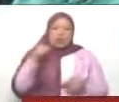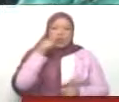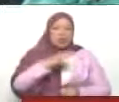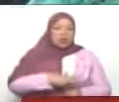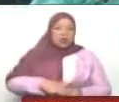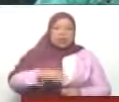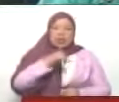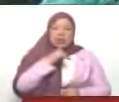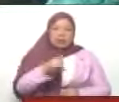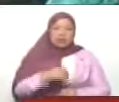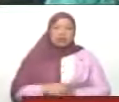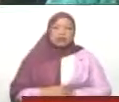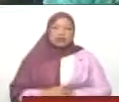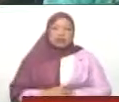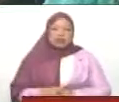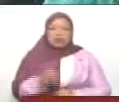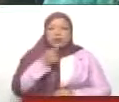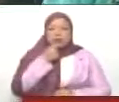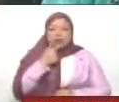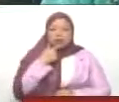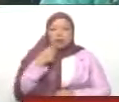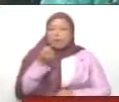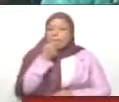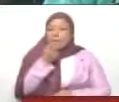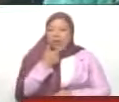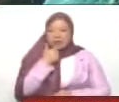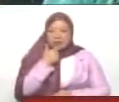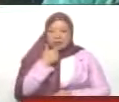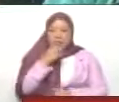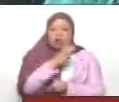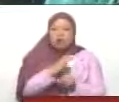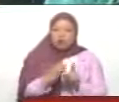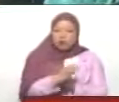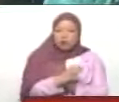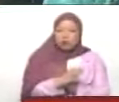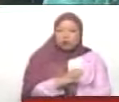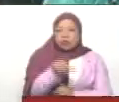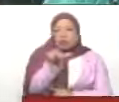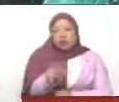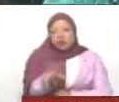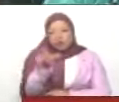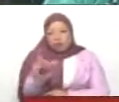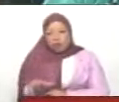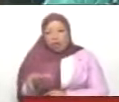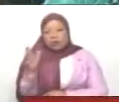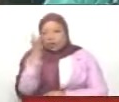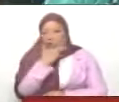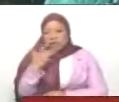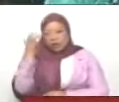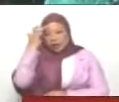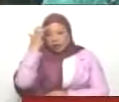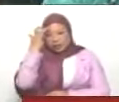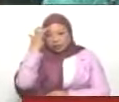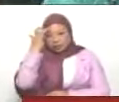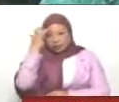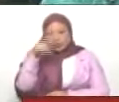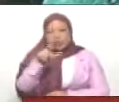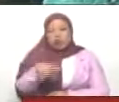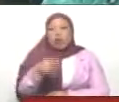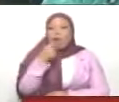domingo registrando gente maravillosa, cultores, gente de cofradías,